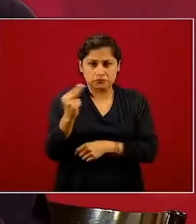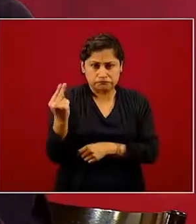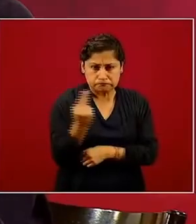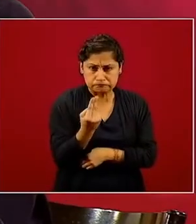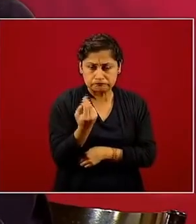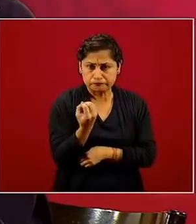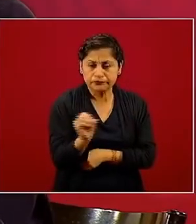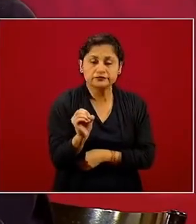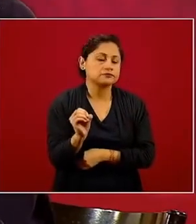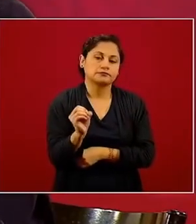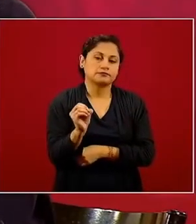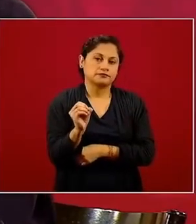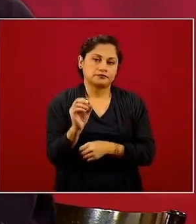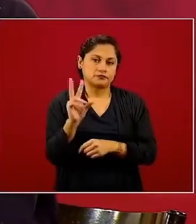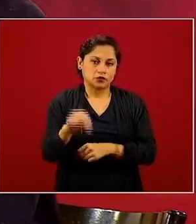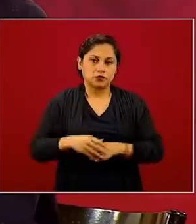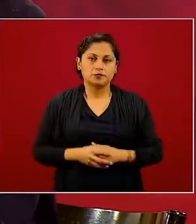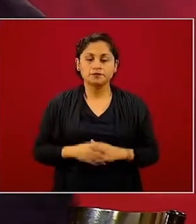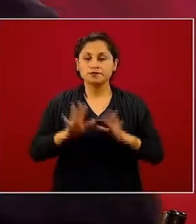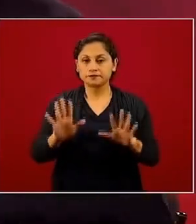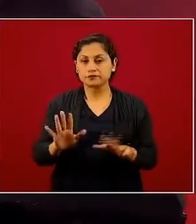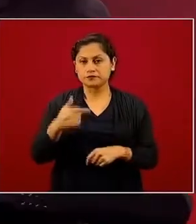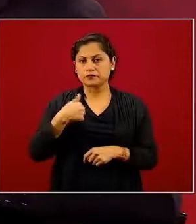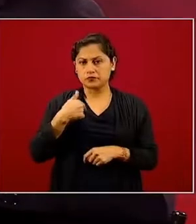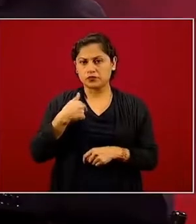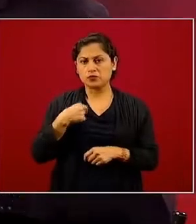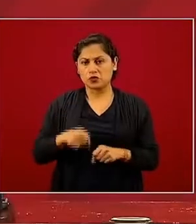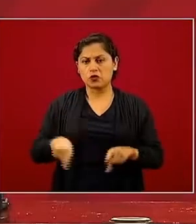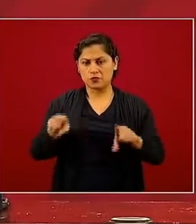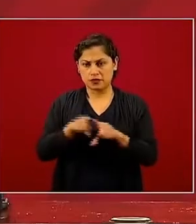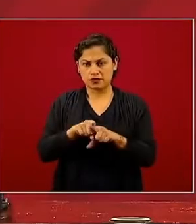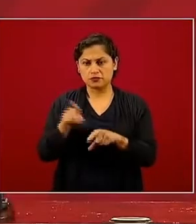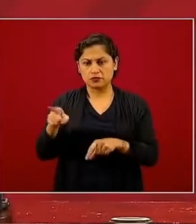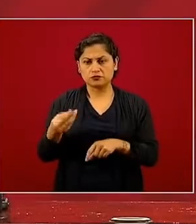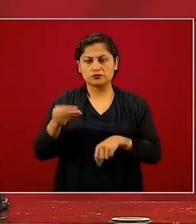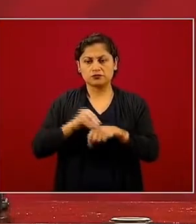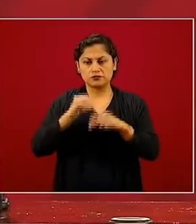¿Por qué hoy sí estoy diciendo cubrebocas y yo mismo me puse uno, más aquí lo tengo?